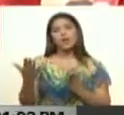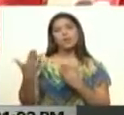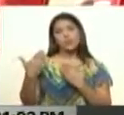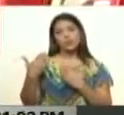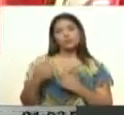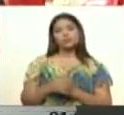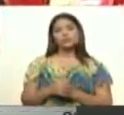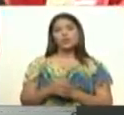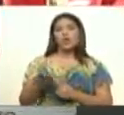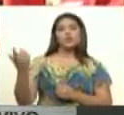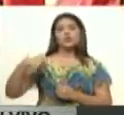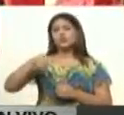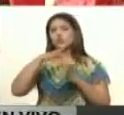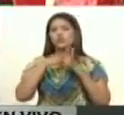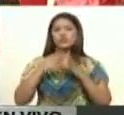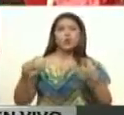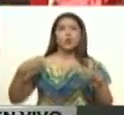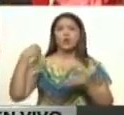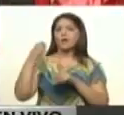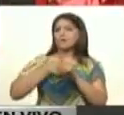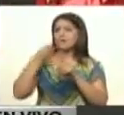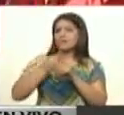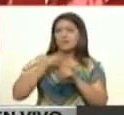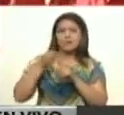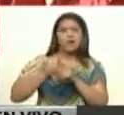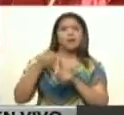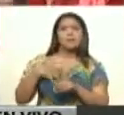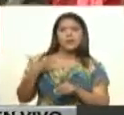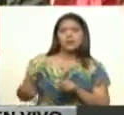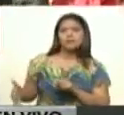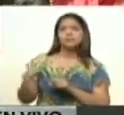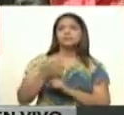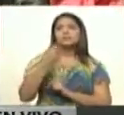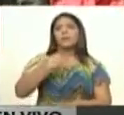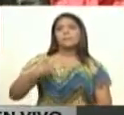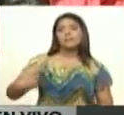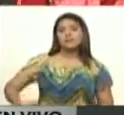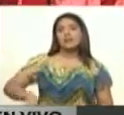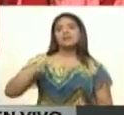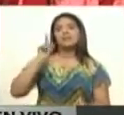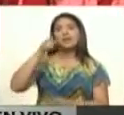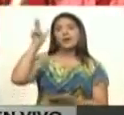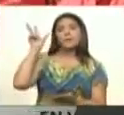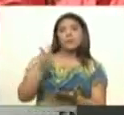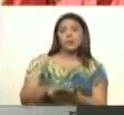y que hagamos una gran masa de combate para lograr que el presidente apruebe ese